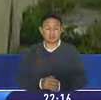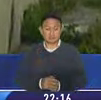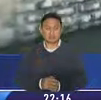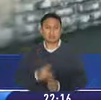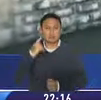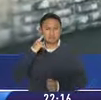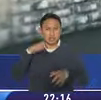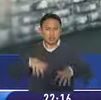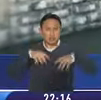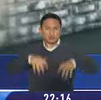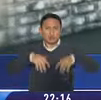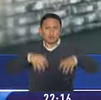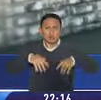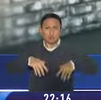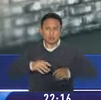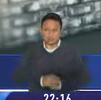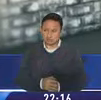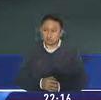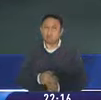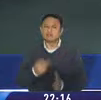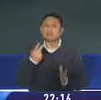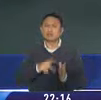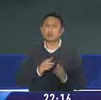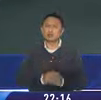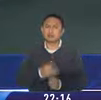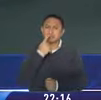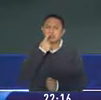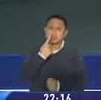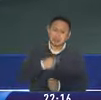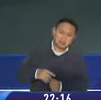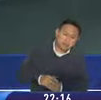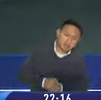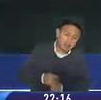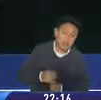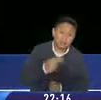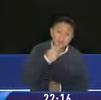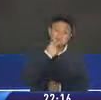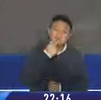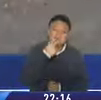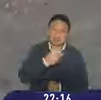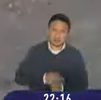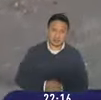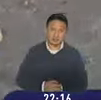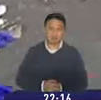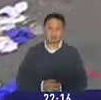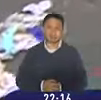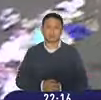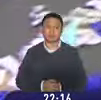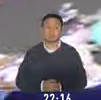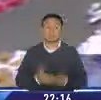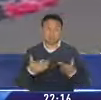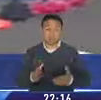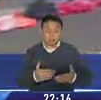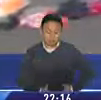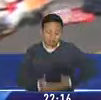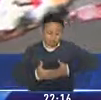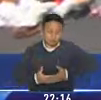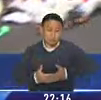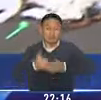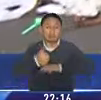los perros que ladraban, dice ella. Claro, y como huele a sangre, usted sabe que los perros... Nos comentaron que luego de encontrar a la bebé, se llamó